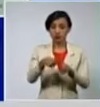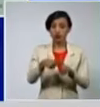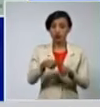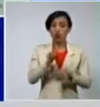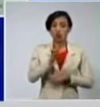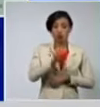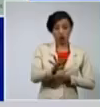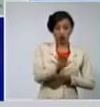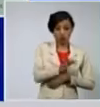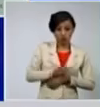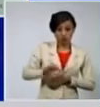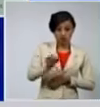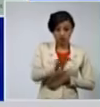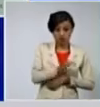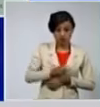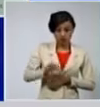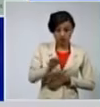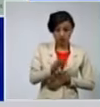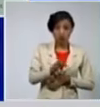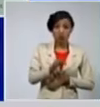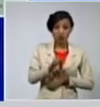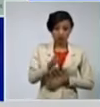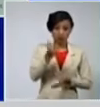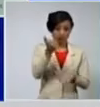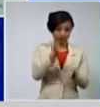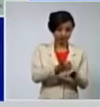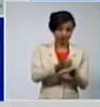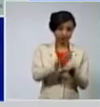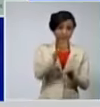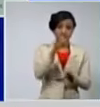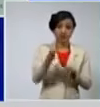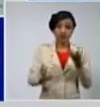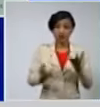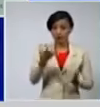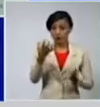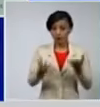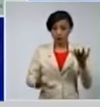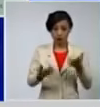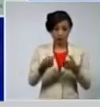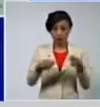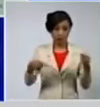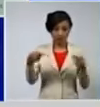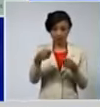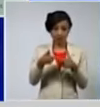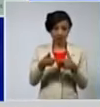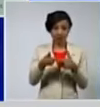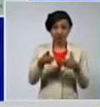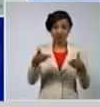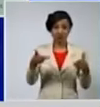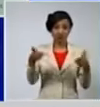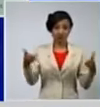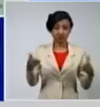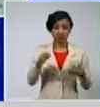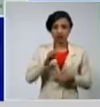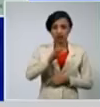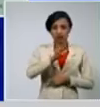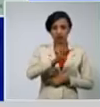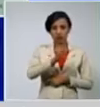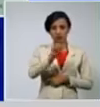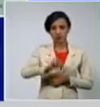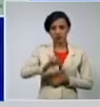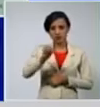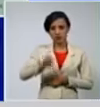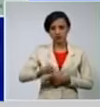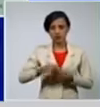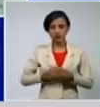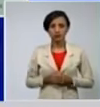municipios. Cienfuegos, municipio cabecera, que es donde ha estado fundamentalmente el número de casos, 3,